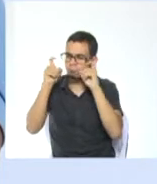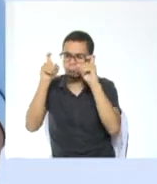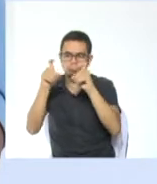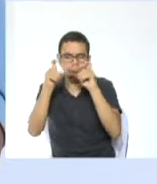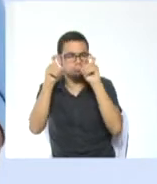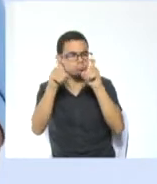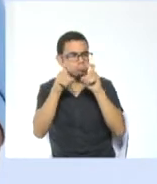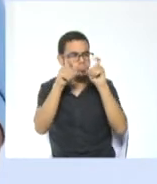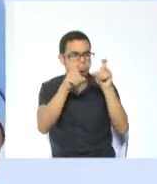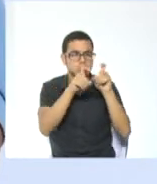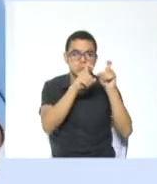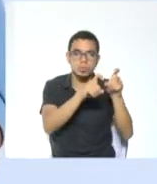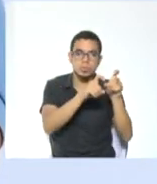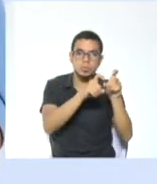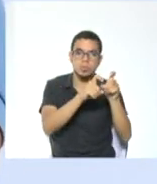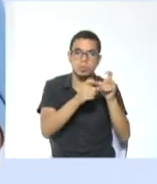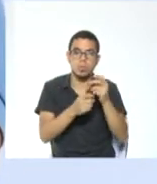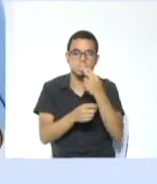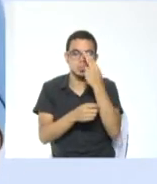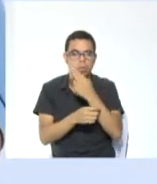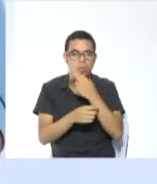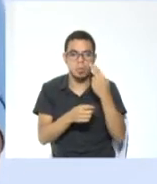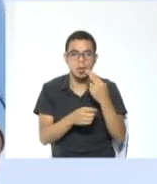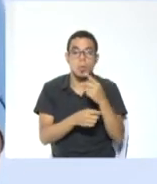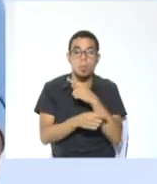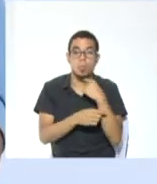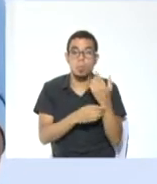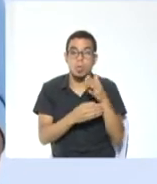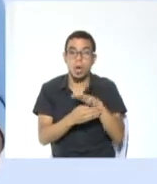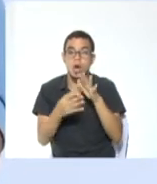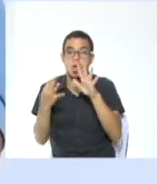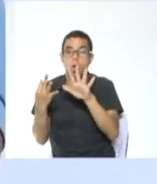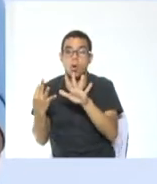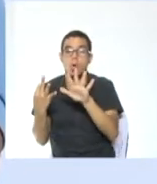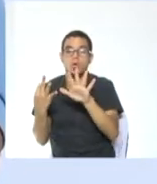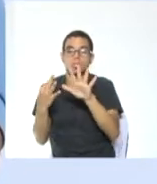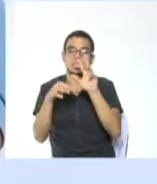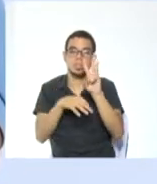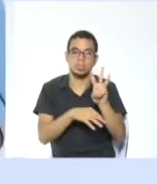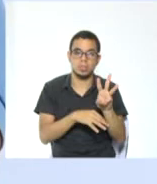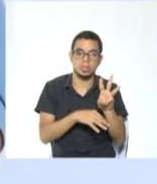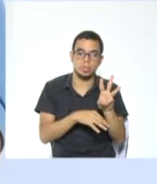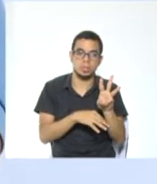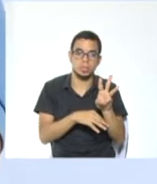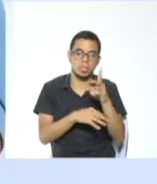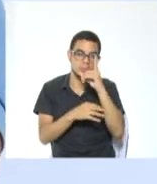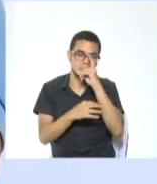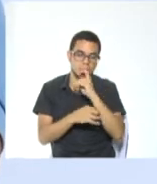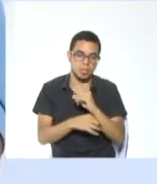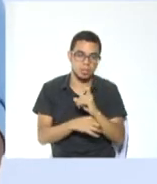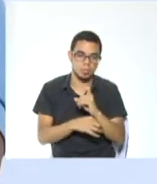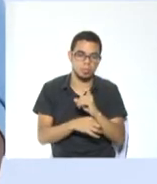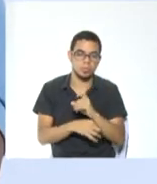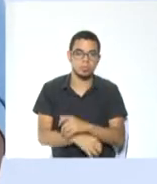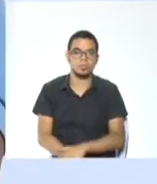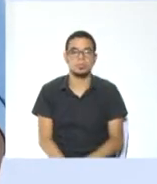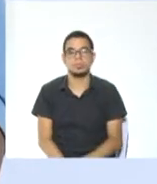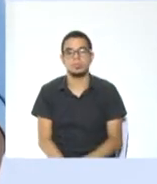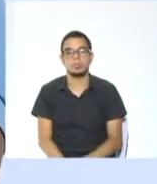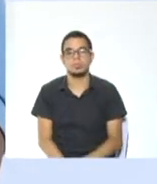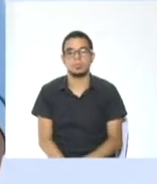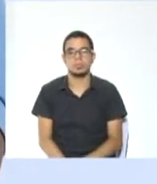Dedicado a la educación, muere a los 83 años, el 23 de